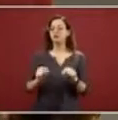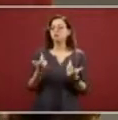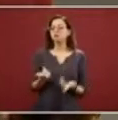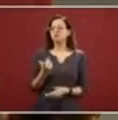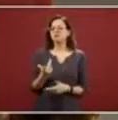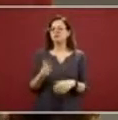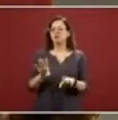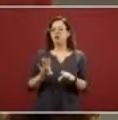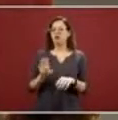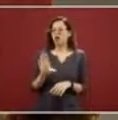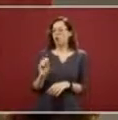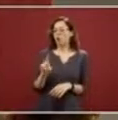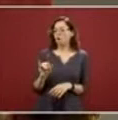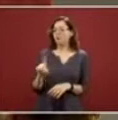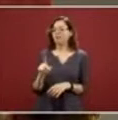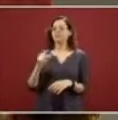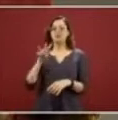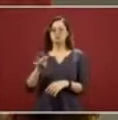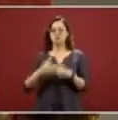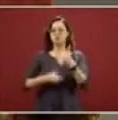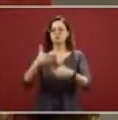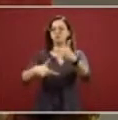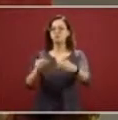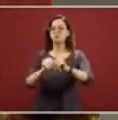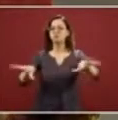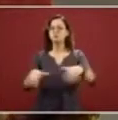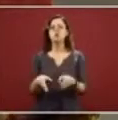situación de COVID-19 en México.